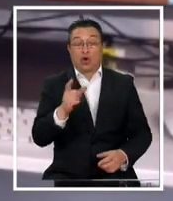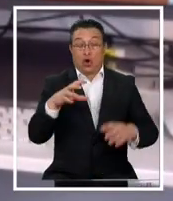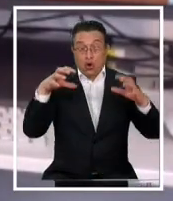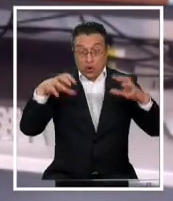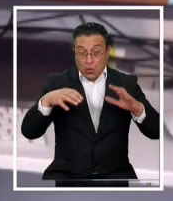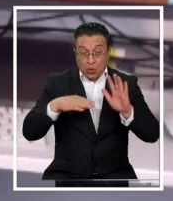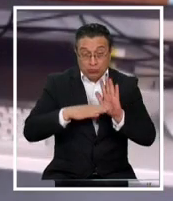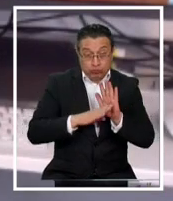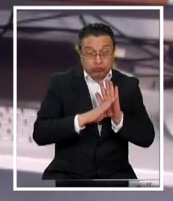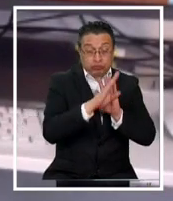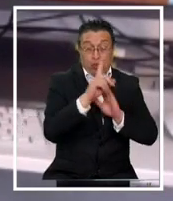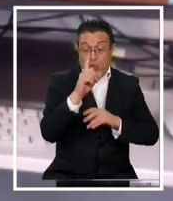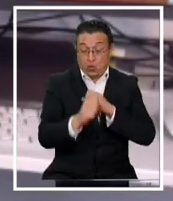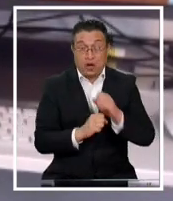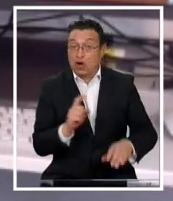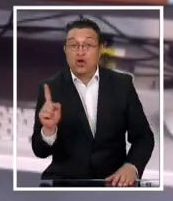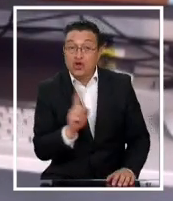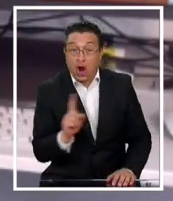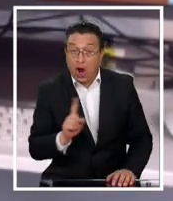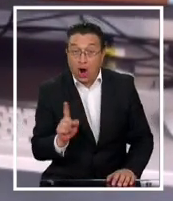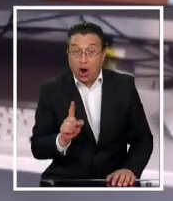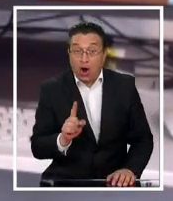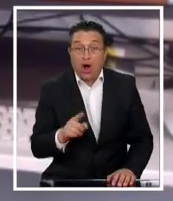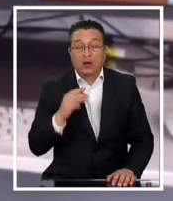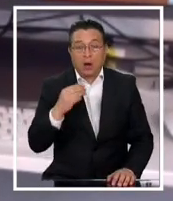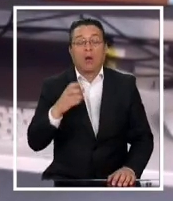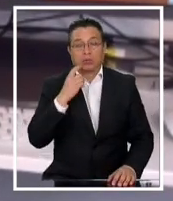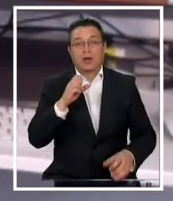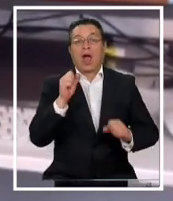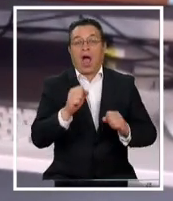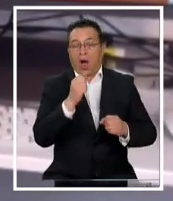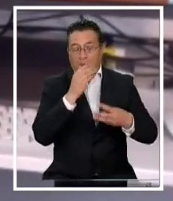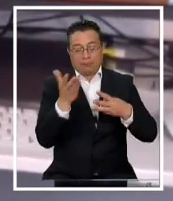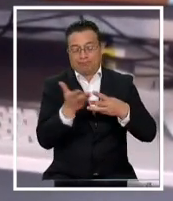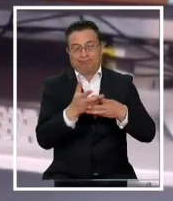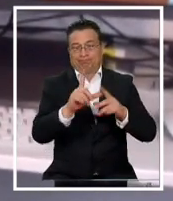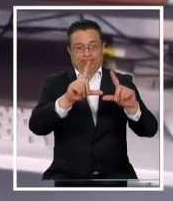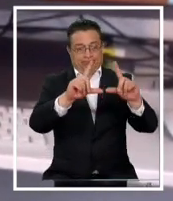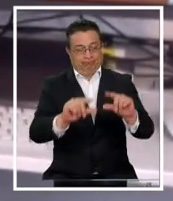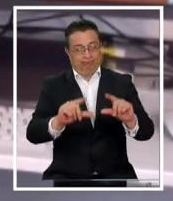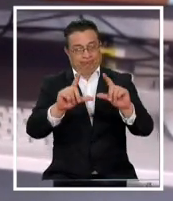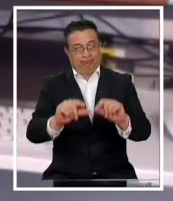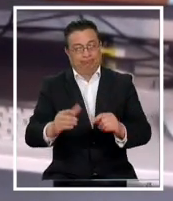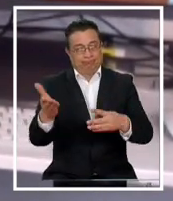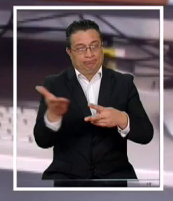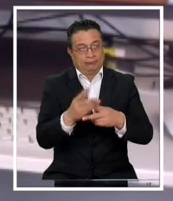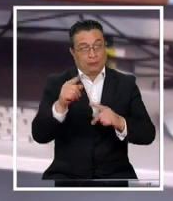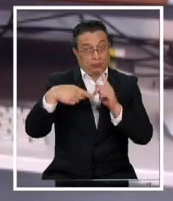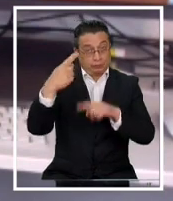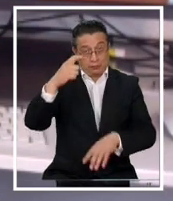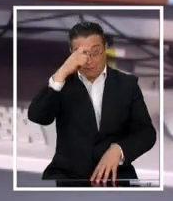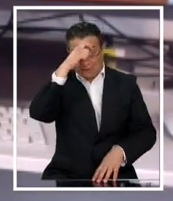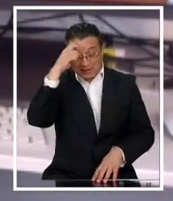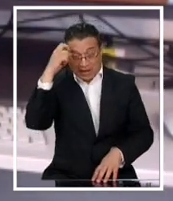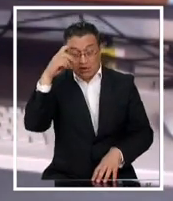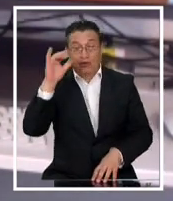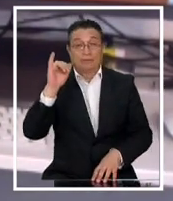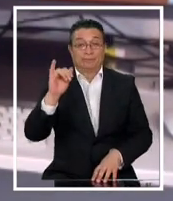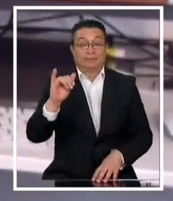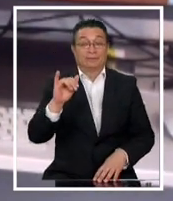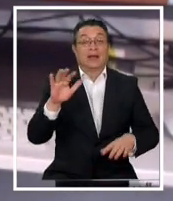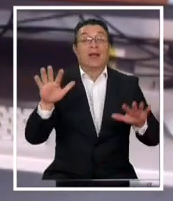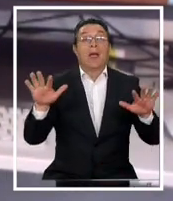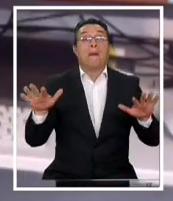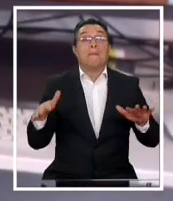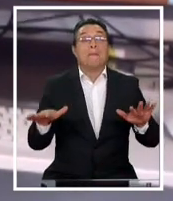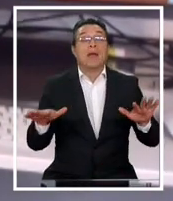en lo que resta del año, corren el riesgo de sufrir racionamientos de agua en las ciudades en el próximo verano y primavera. Estas pocas lluvias